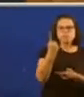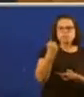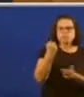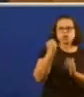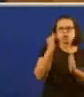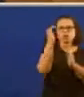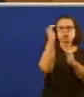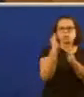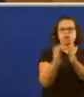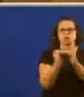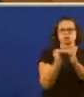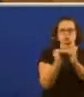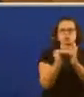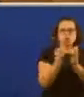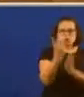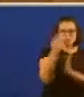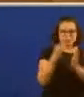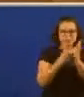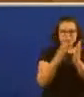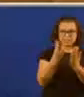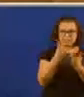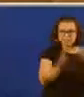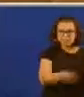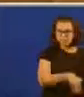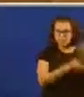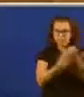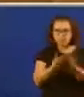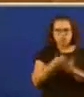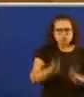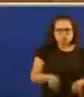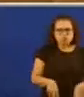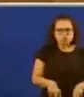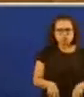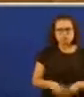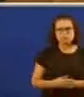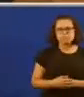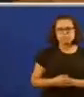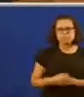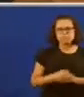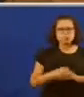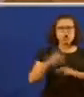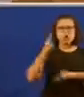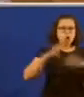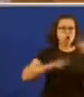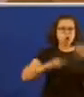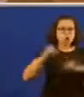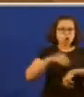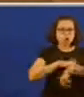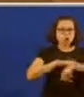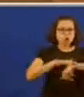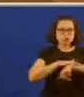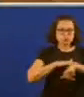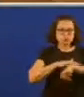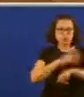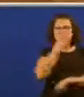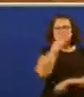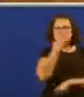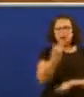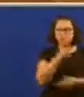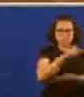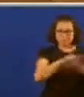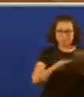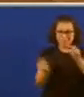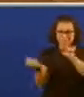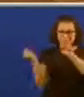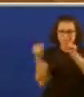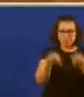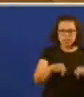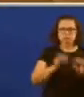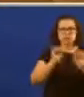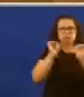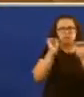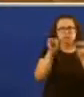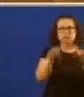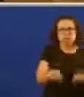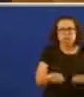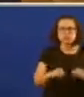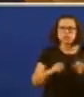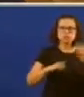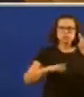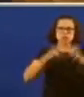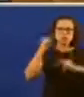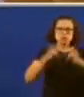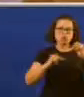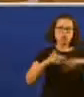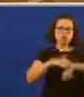inédito desde 2003. Fomento retrasa a chegada do AVE a Galiza. Fomento rechaza